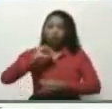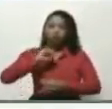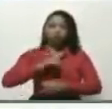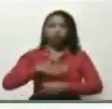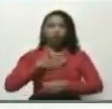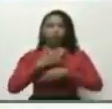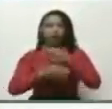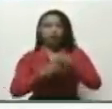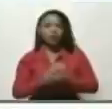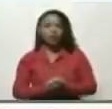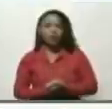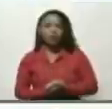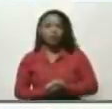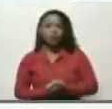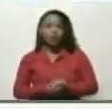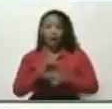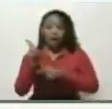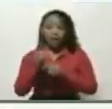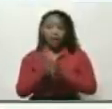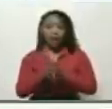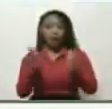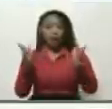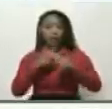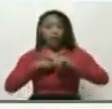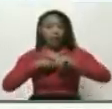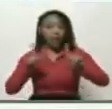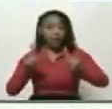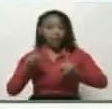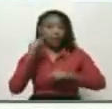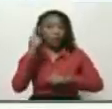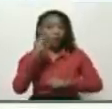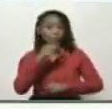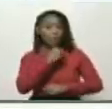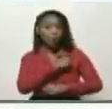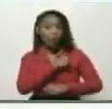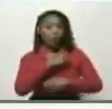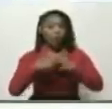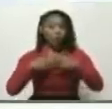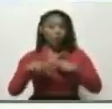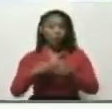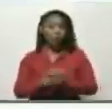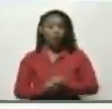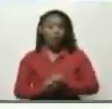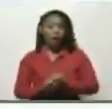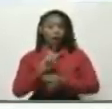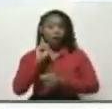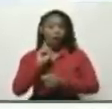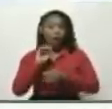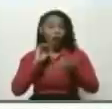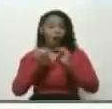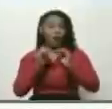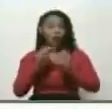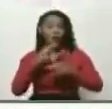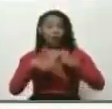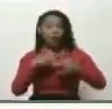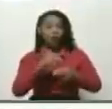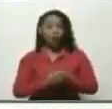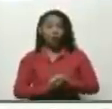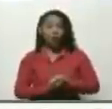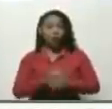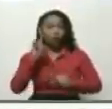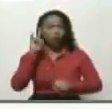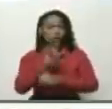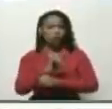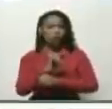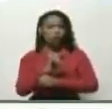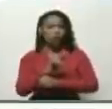hacer. Esa es la gran diferencia entre una moral revolucionaria, entre una ética revolucionaria y un engaño,